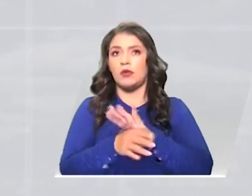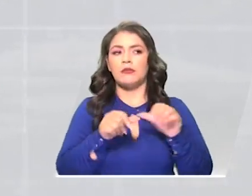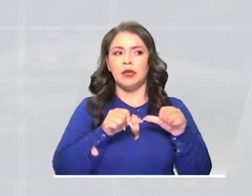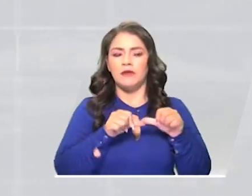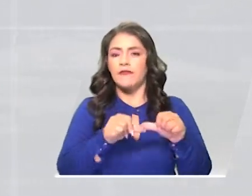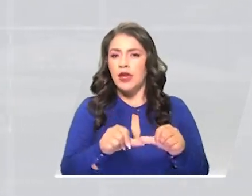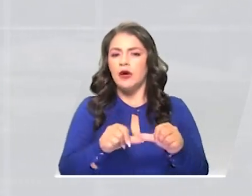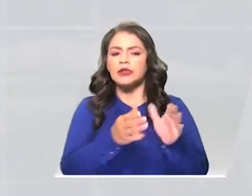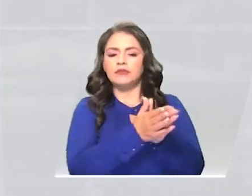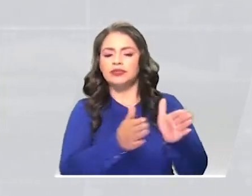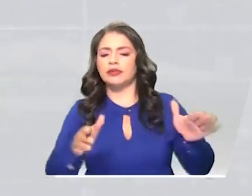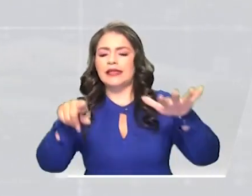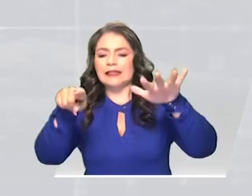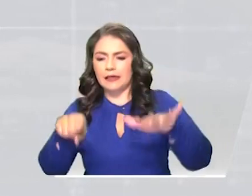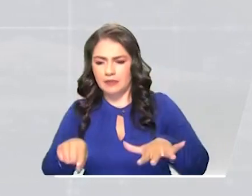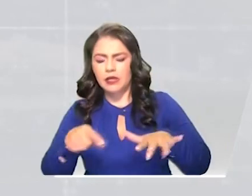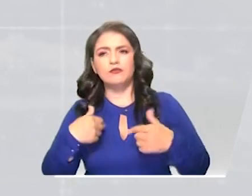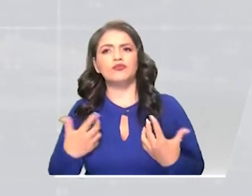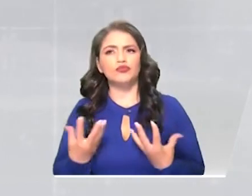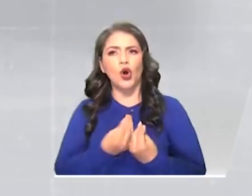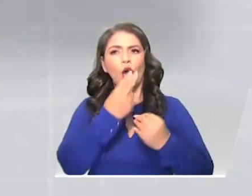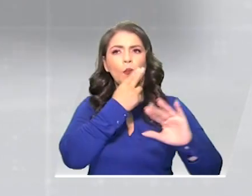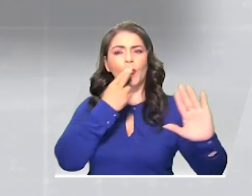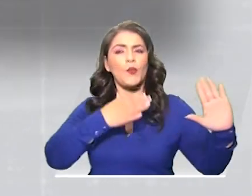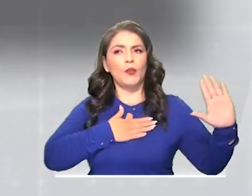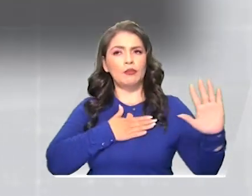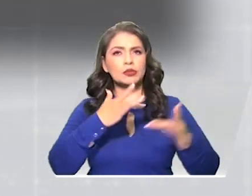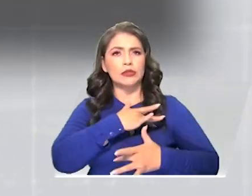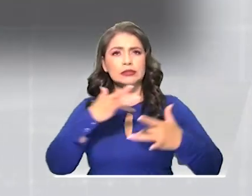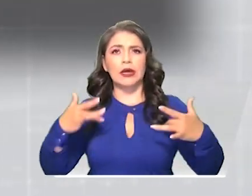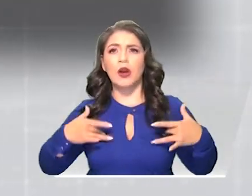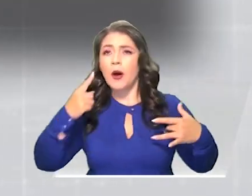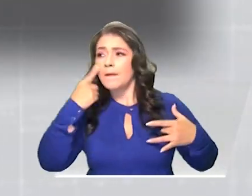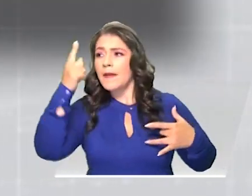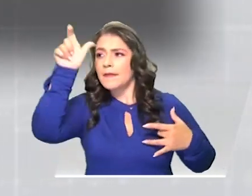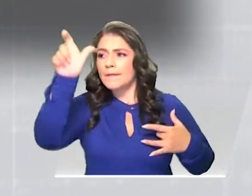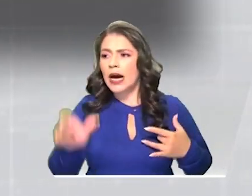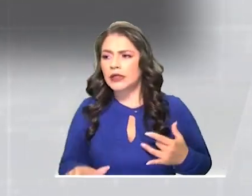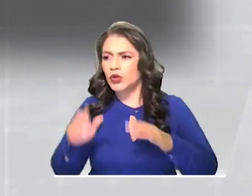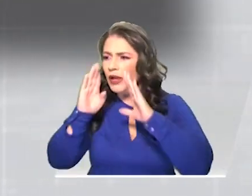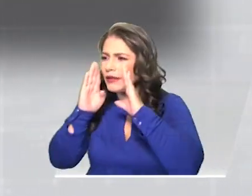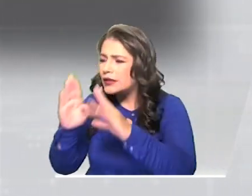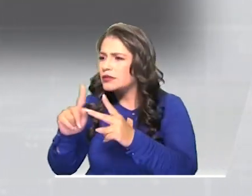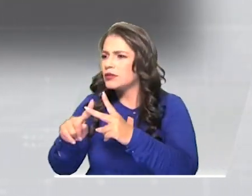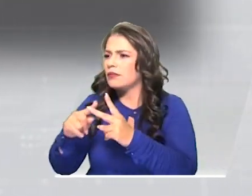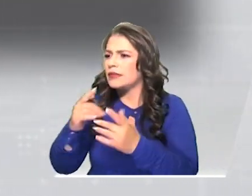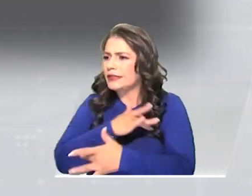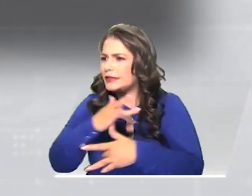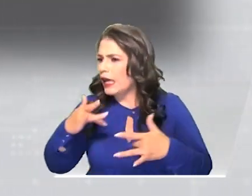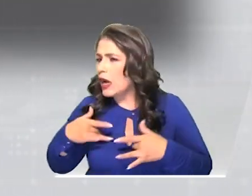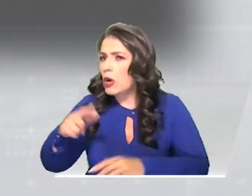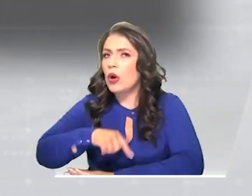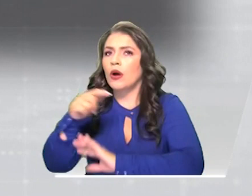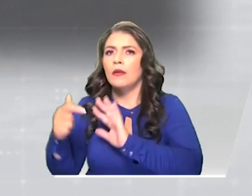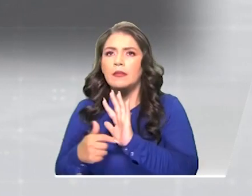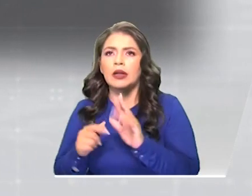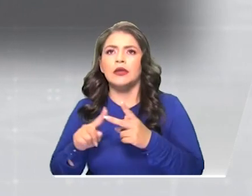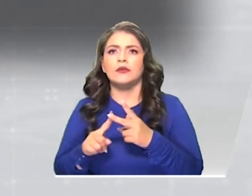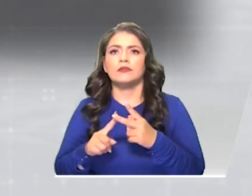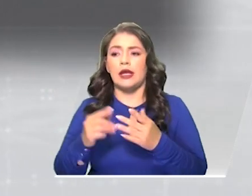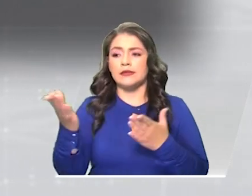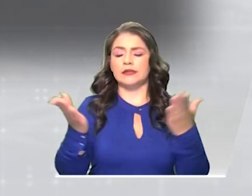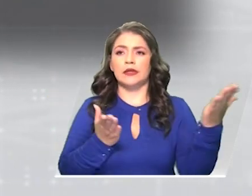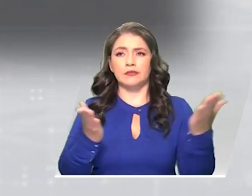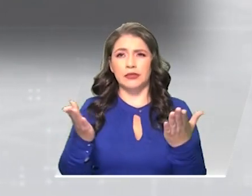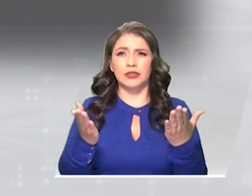entidad comprometida con el sistema de salud, poniendo al paciente en el centro y garantizando su bienestar integral y el acceso a los servicios